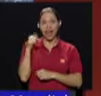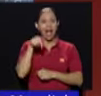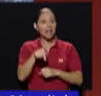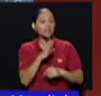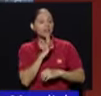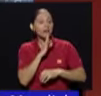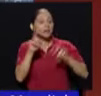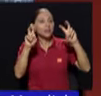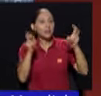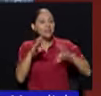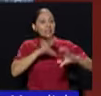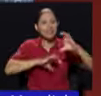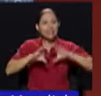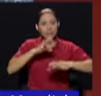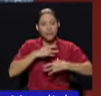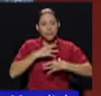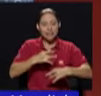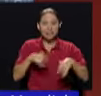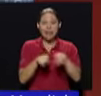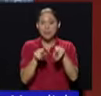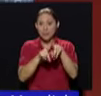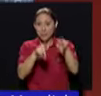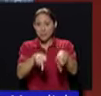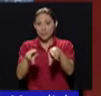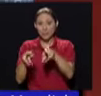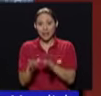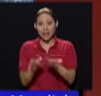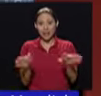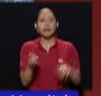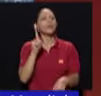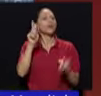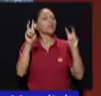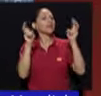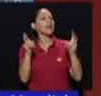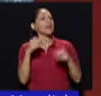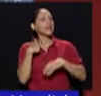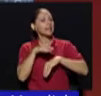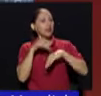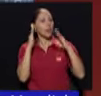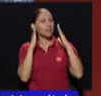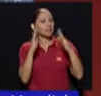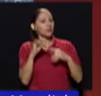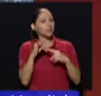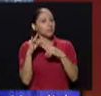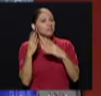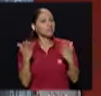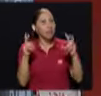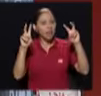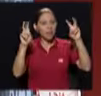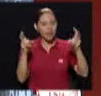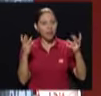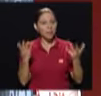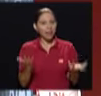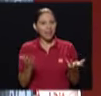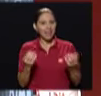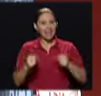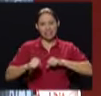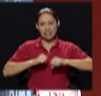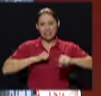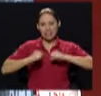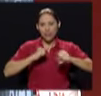interés científico como de la población en general. Uno de ellos que a me llamó particularmente la atención fue el tema del